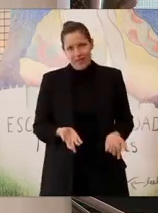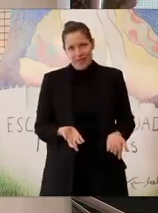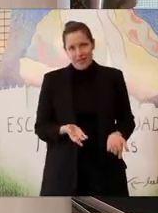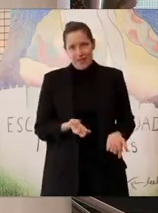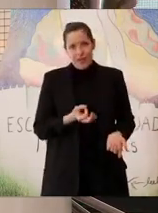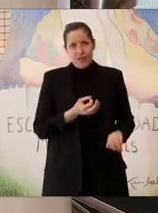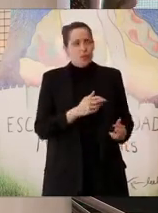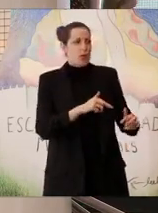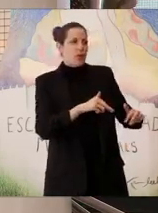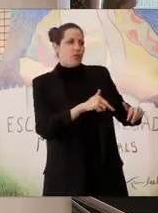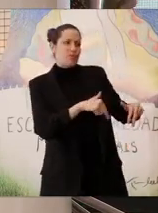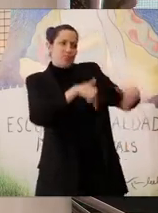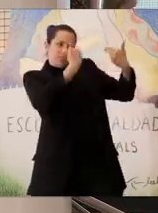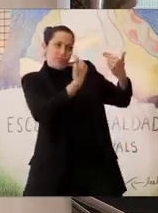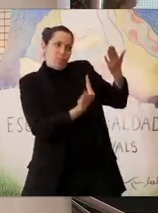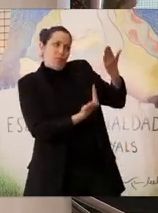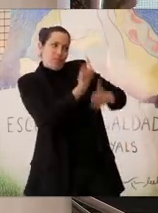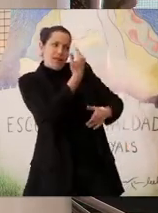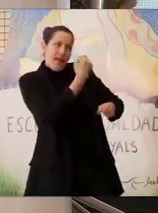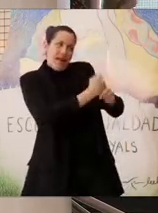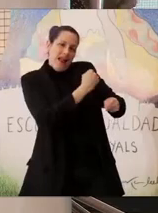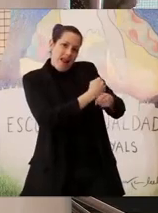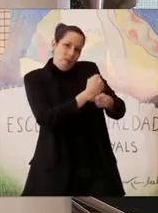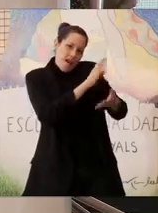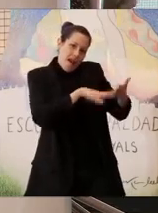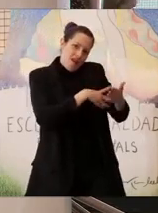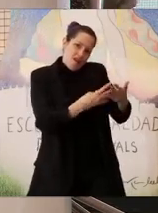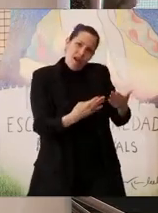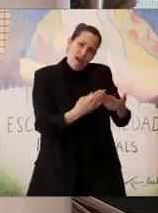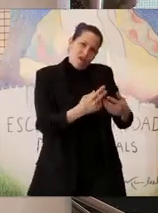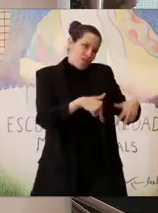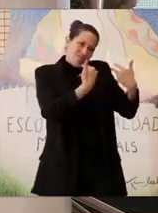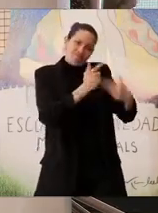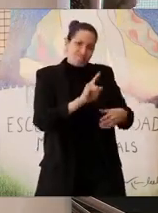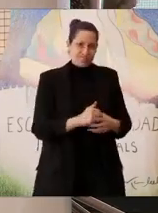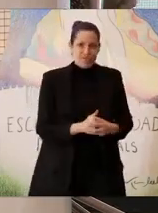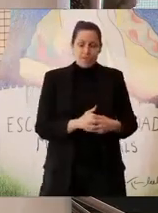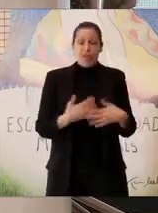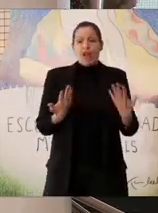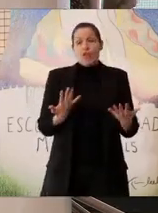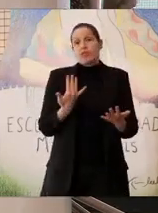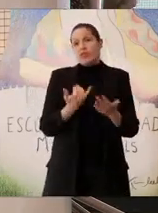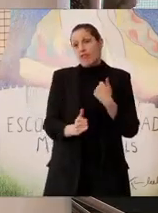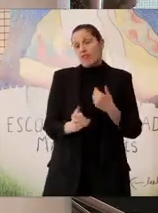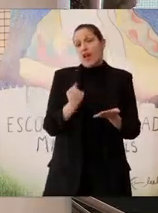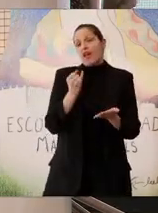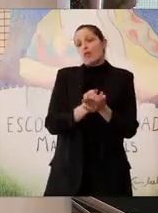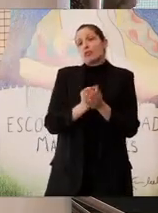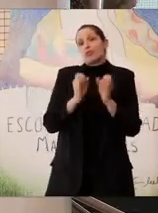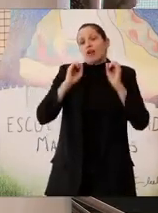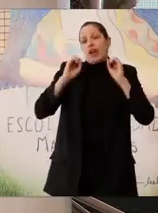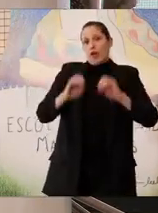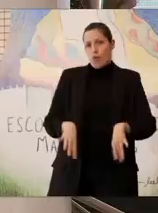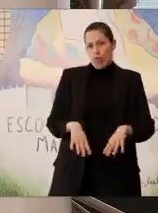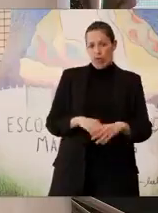licencias para hacerlo en horario de trabajo. Y eso justifica, lo dice el plan, que las renuncias a estos cursos sean, pues efectivamente, una